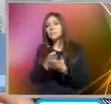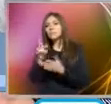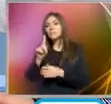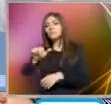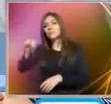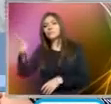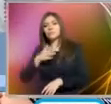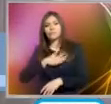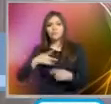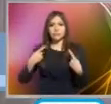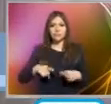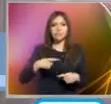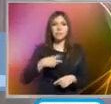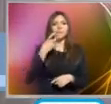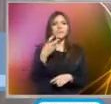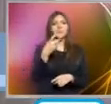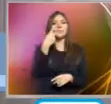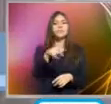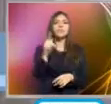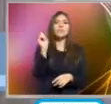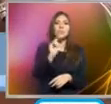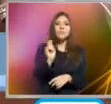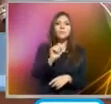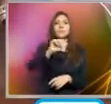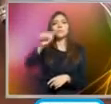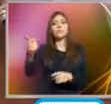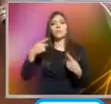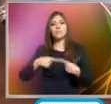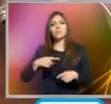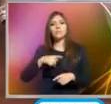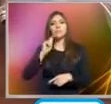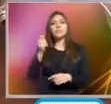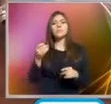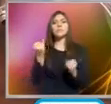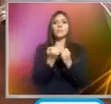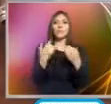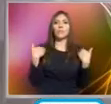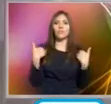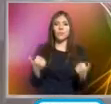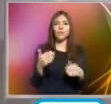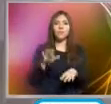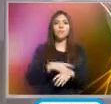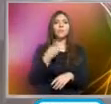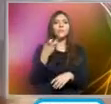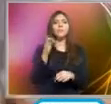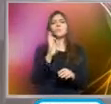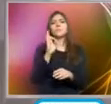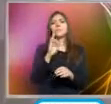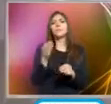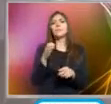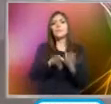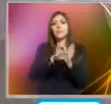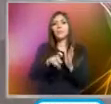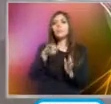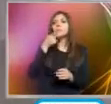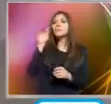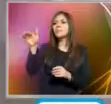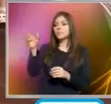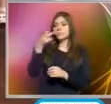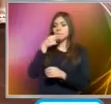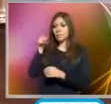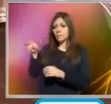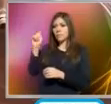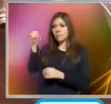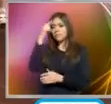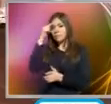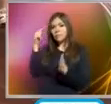de pareja, ¿qué entiende mi pareja por infidelidad, no? Entonces, de alguna, como a ti, ¿para qué sería, o hasta dónde sería infidelidad?